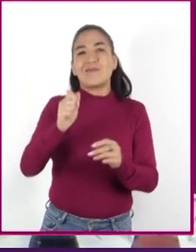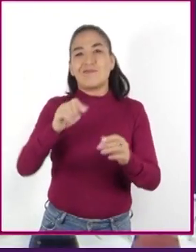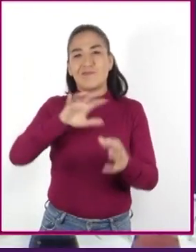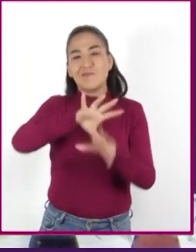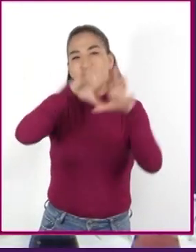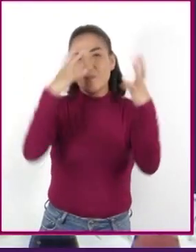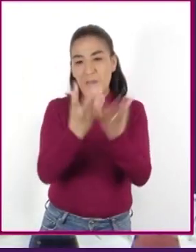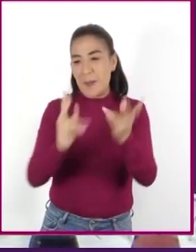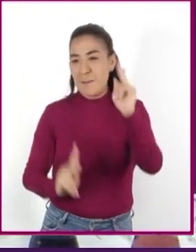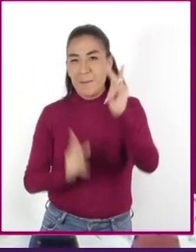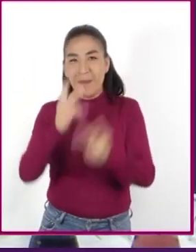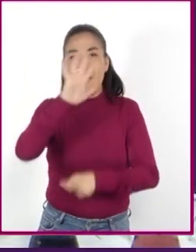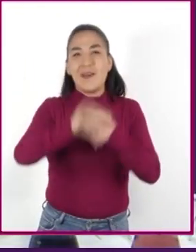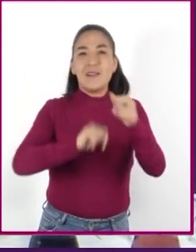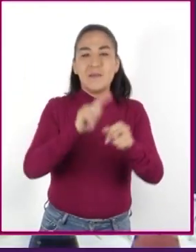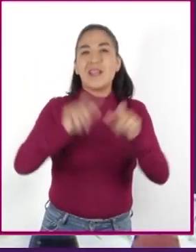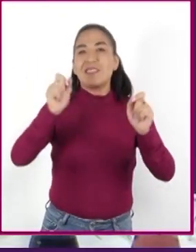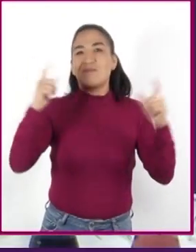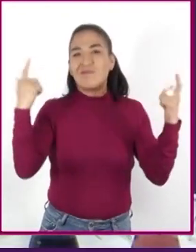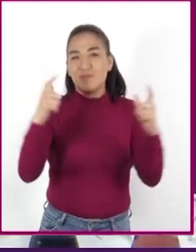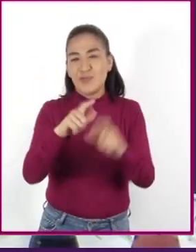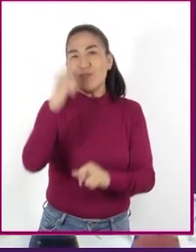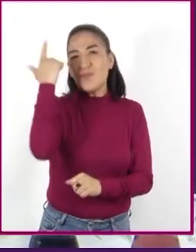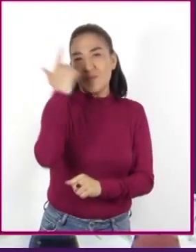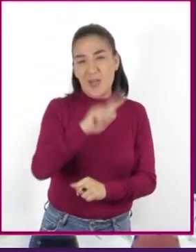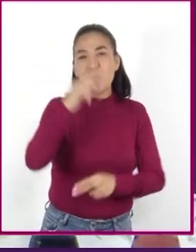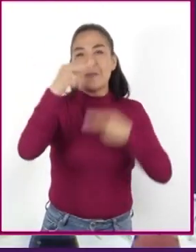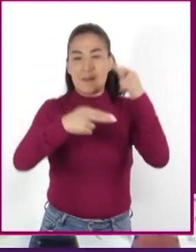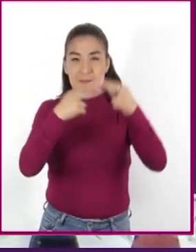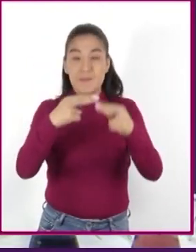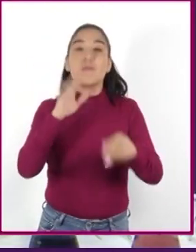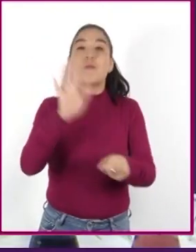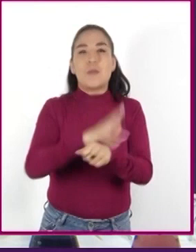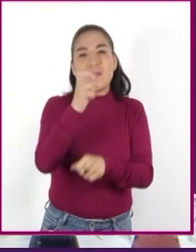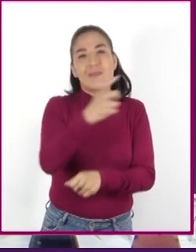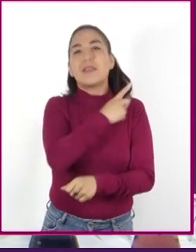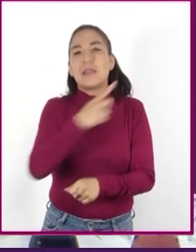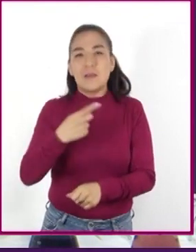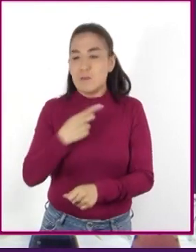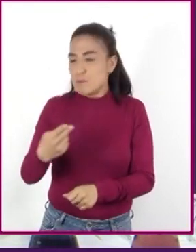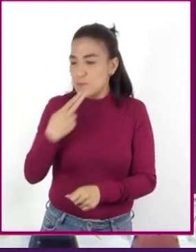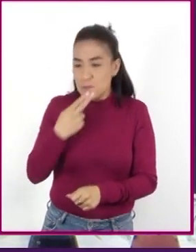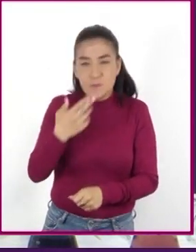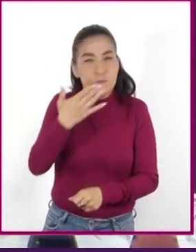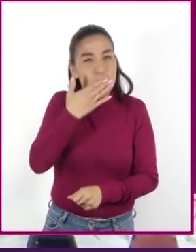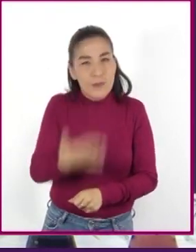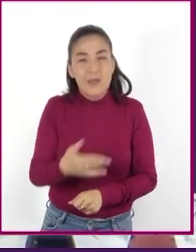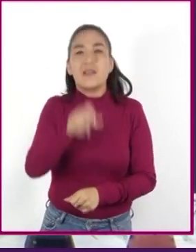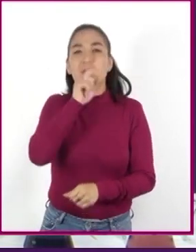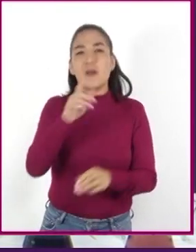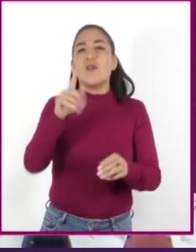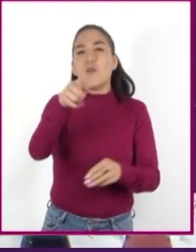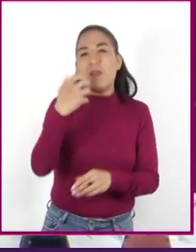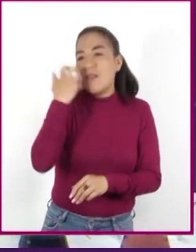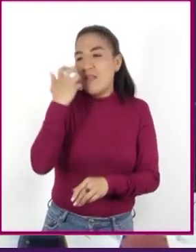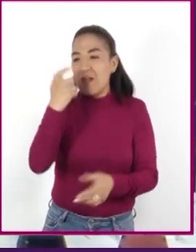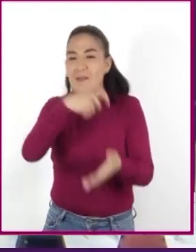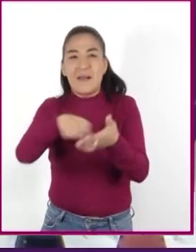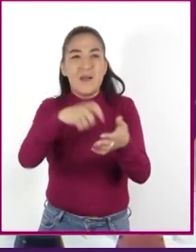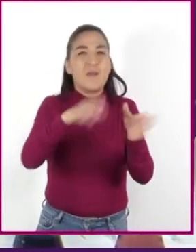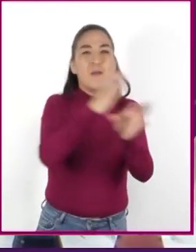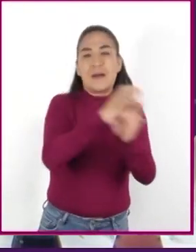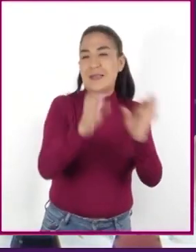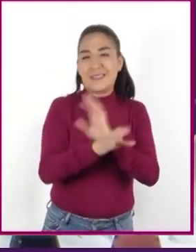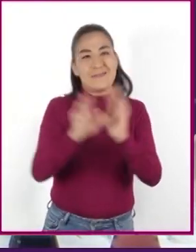lo tanto, debemos tomar conciencia de hacer un buen uso de los materiales y evitar el consumo excesivo.